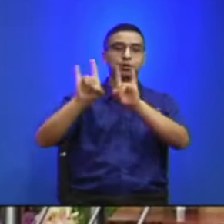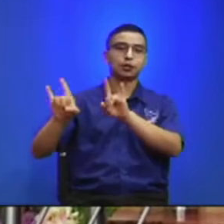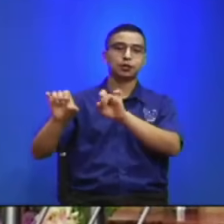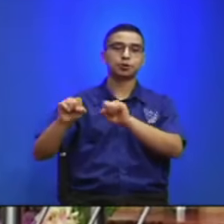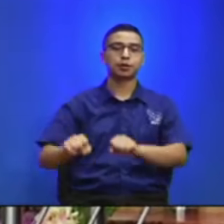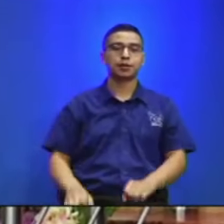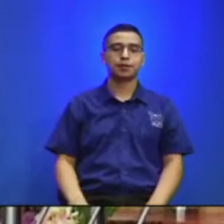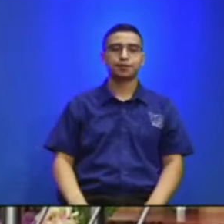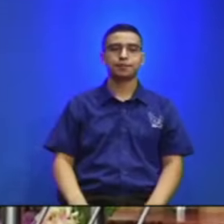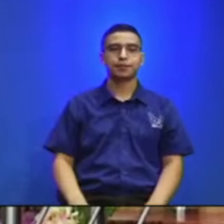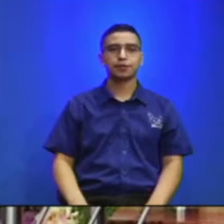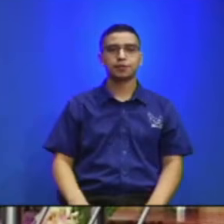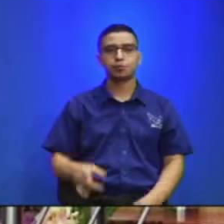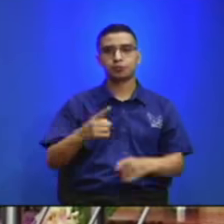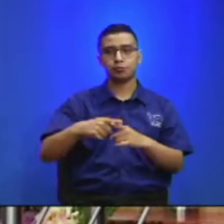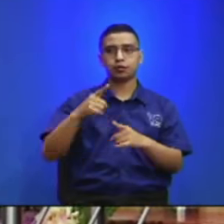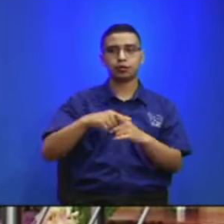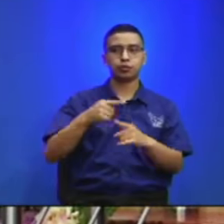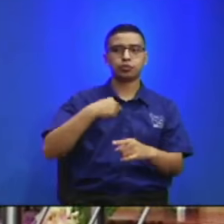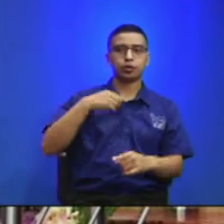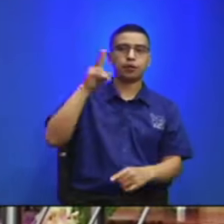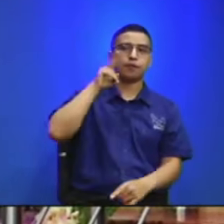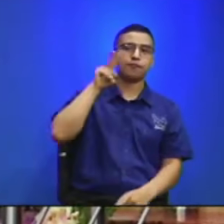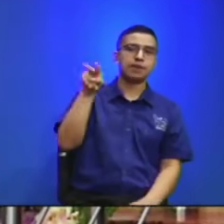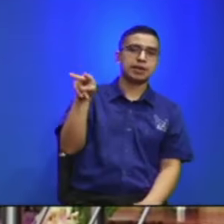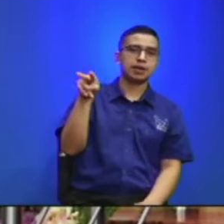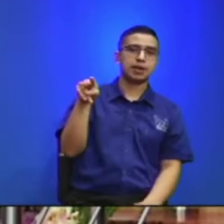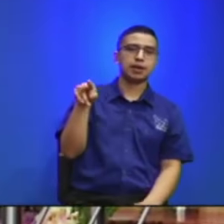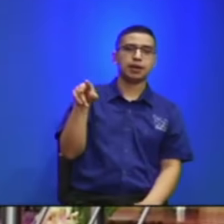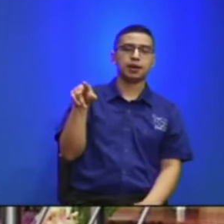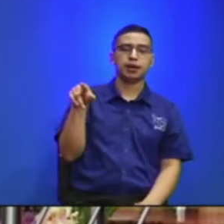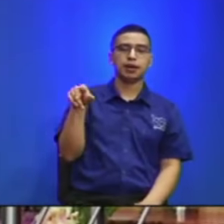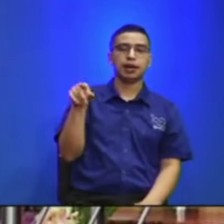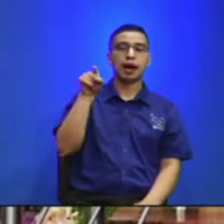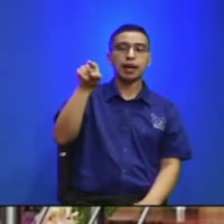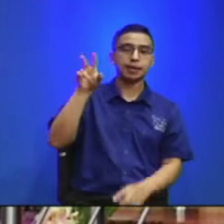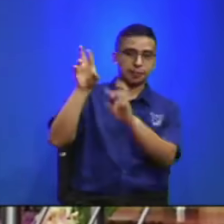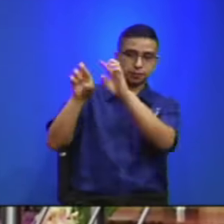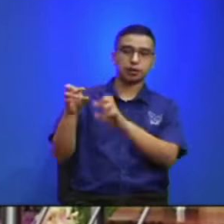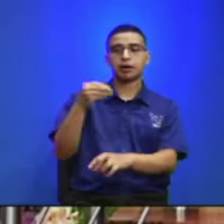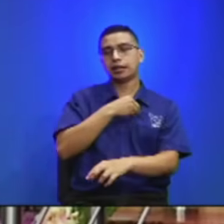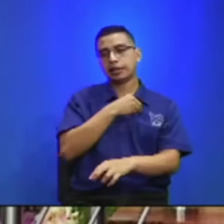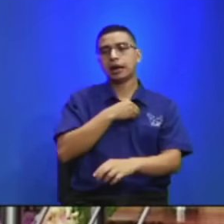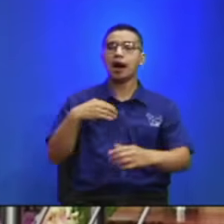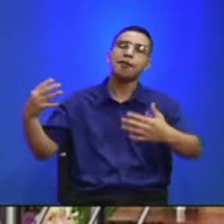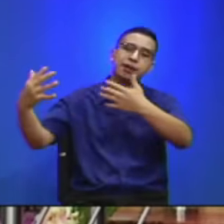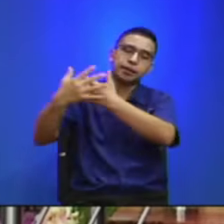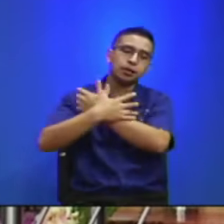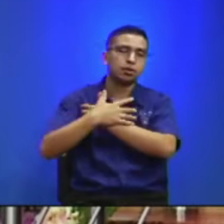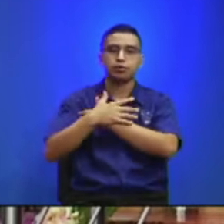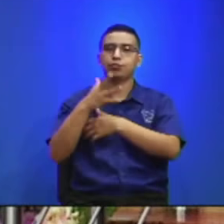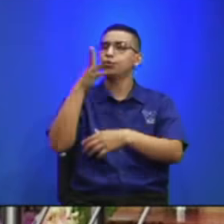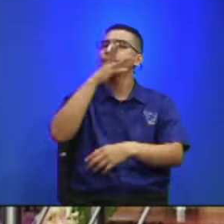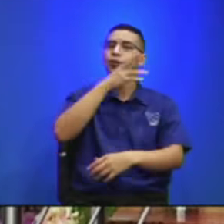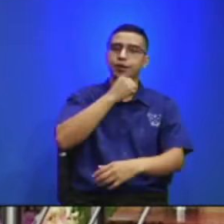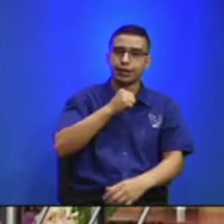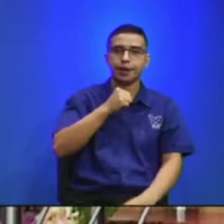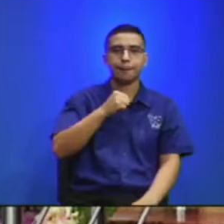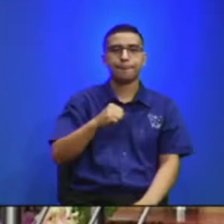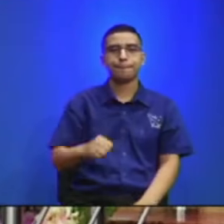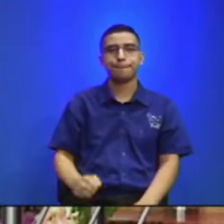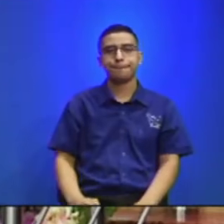y de veras cuando uno los mira dan ganas de abrazarla pero no se podía